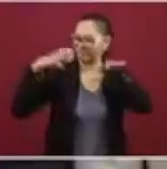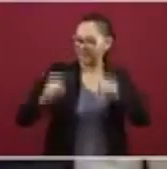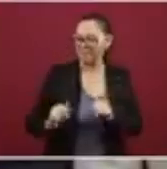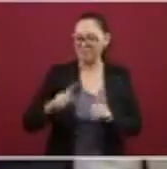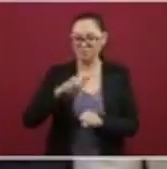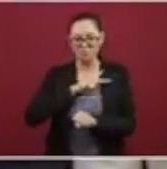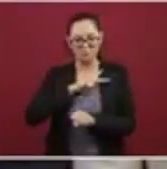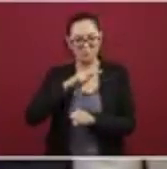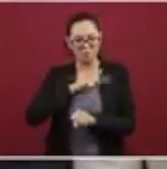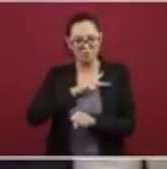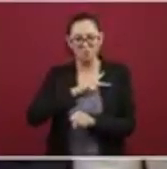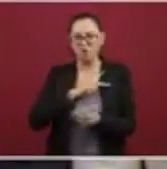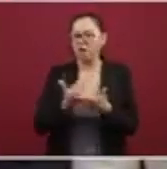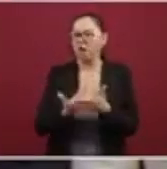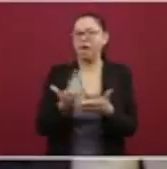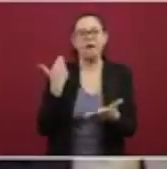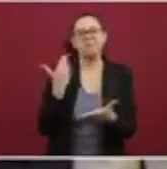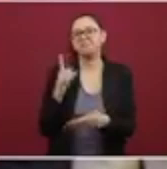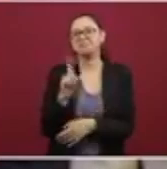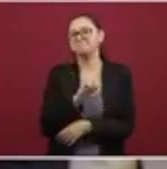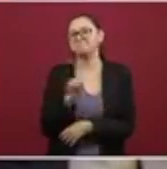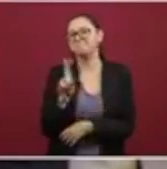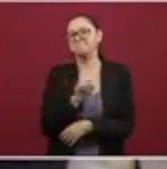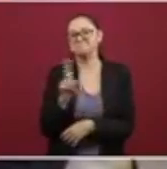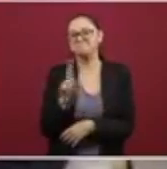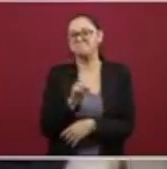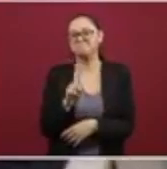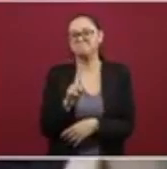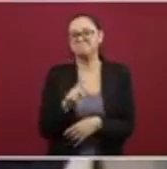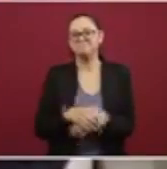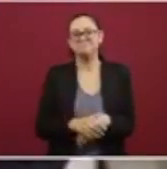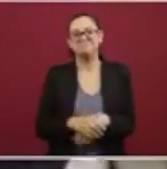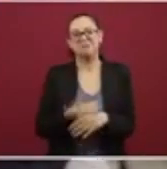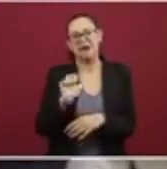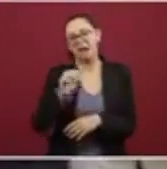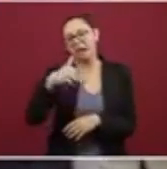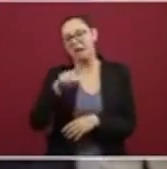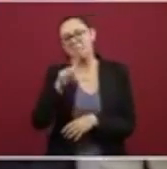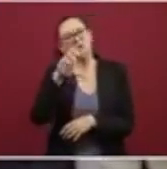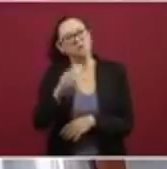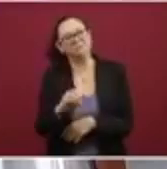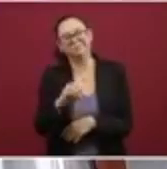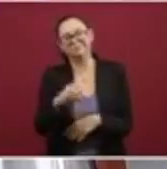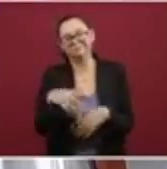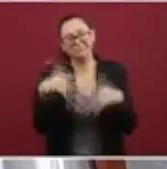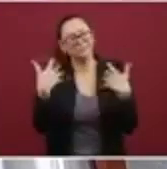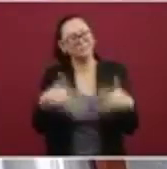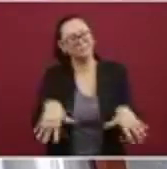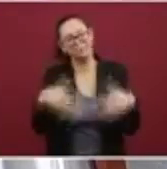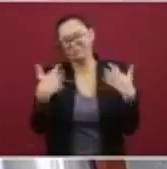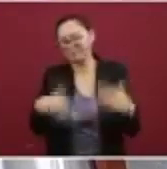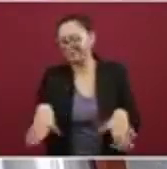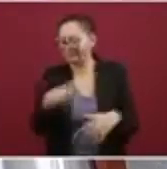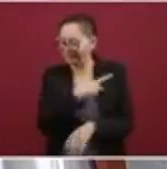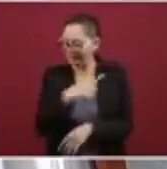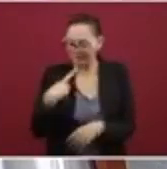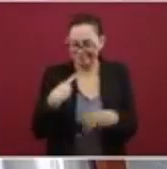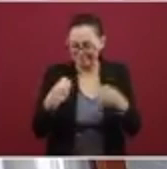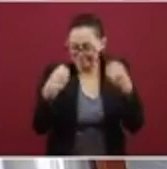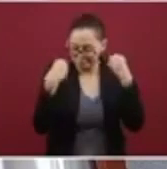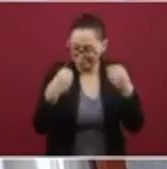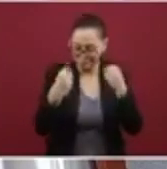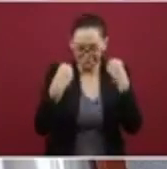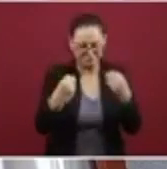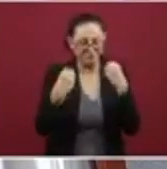era antes. Le debemos mucho a Andrés Manuel López Obrador y creo que todas las mamás que estamos